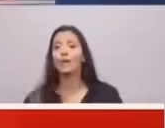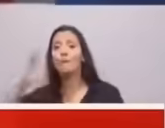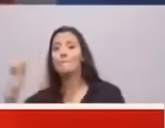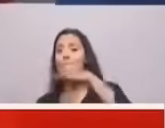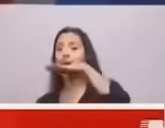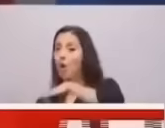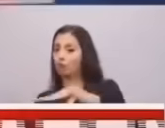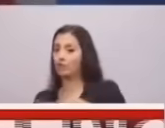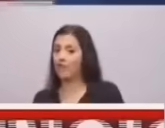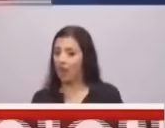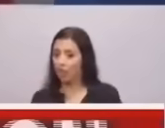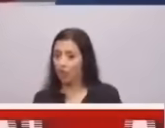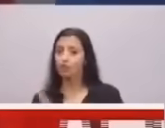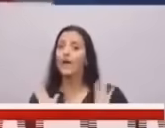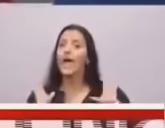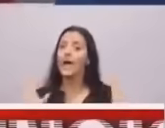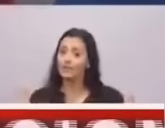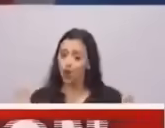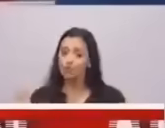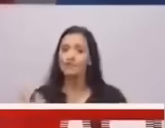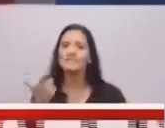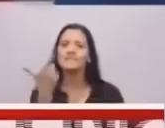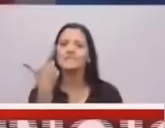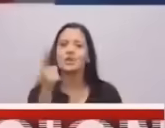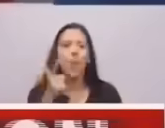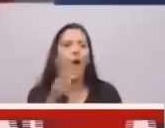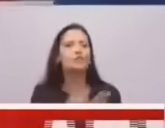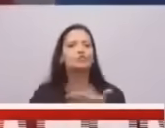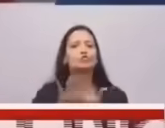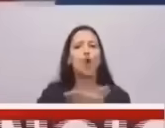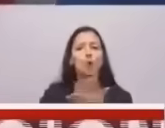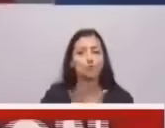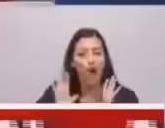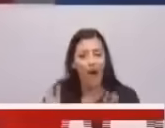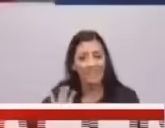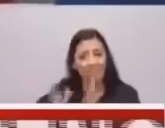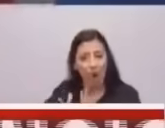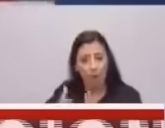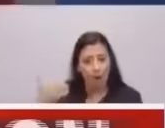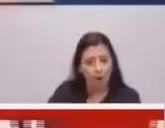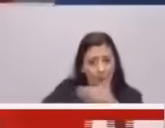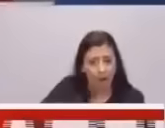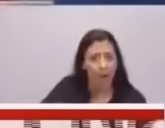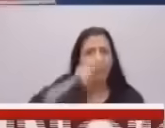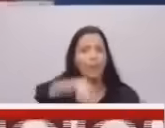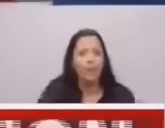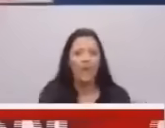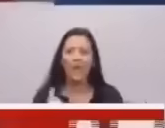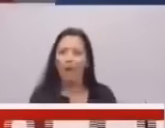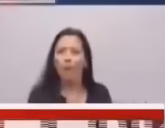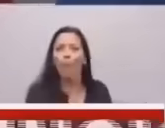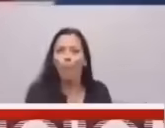economía Luis caputo las medidas que se vienen qué es lo que va a suceder con respecto a lo que anunci hoy a partir de las 17 el